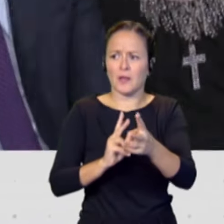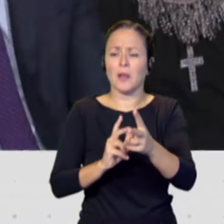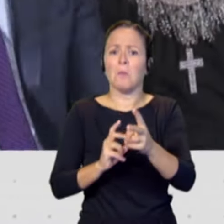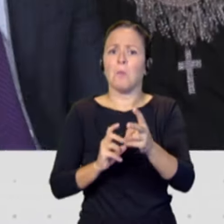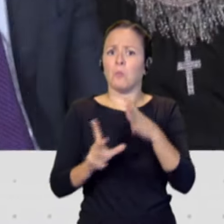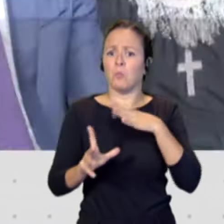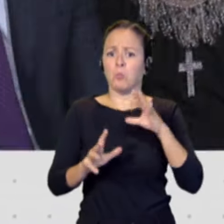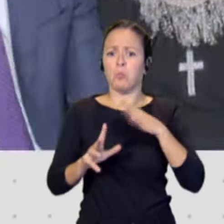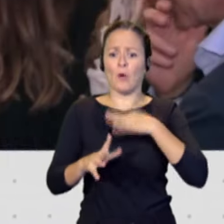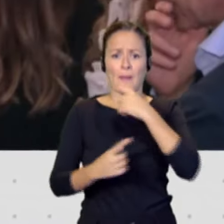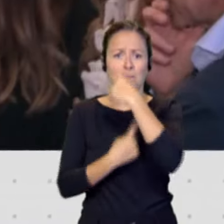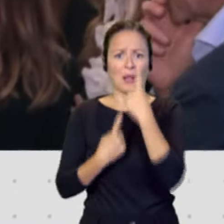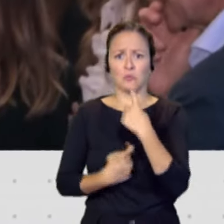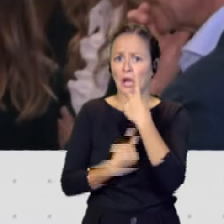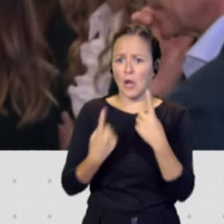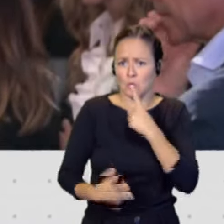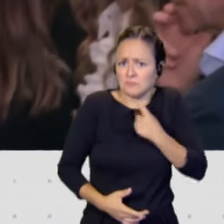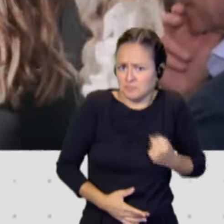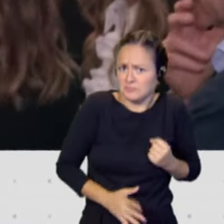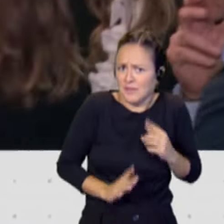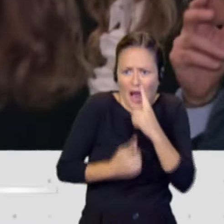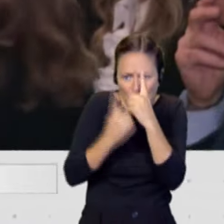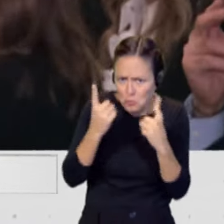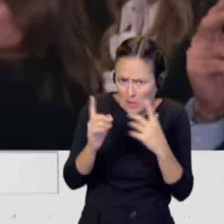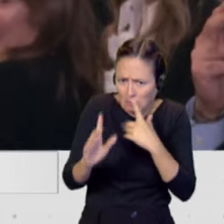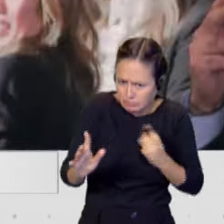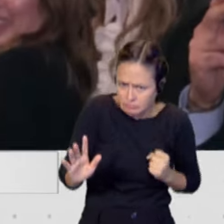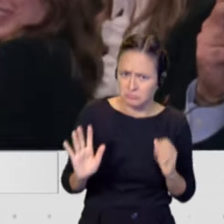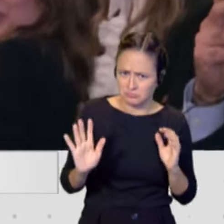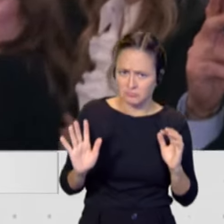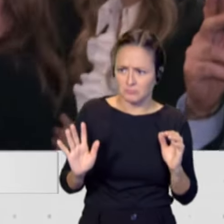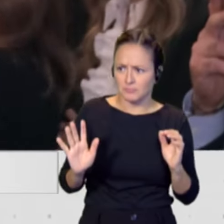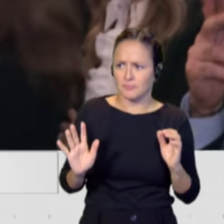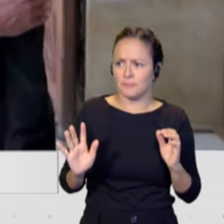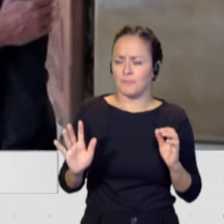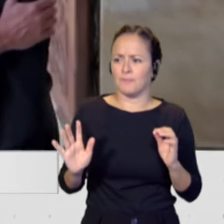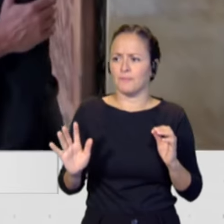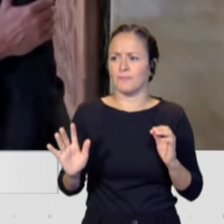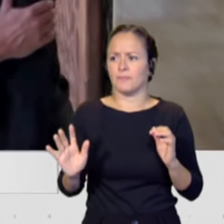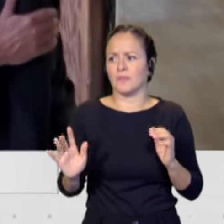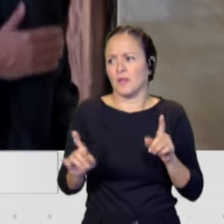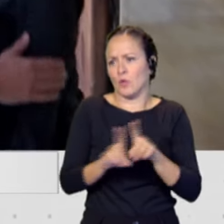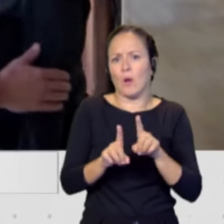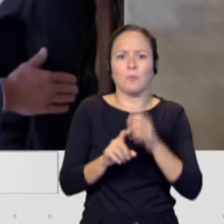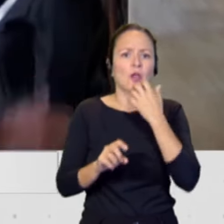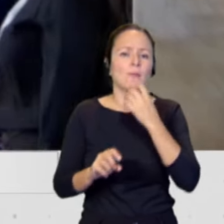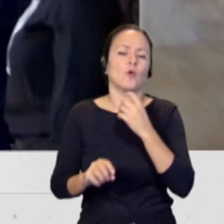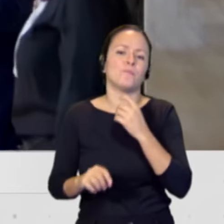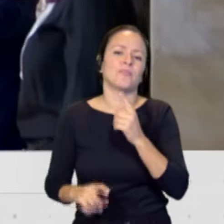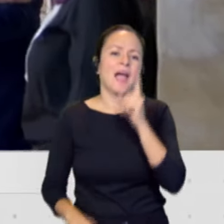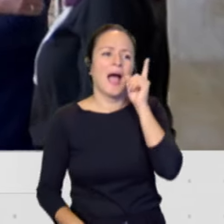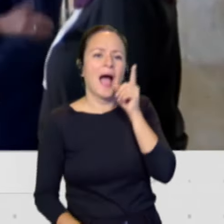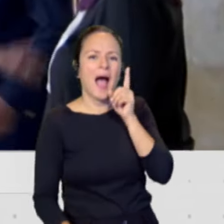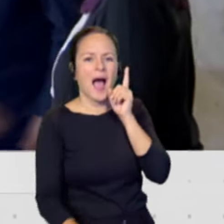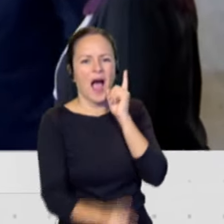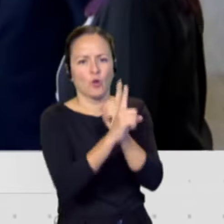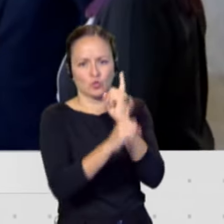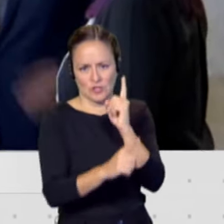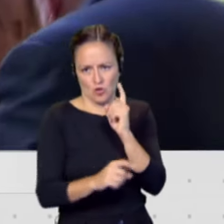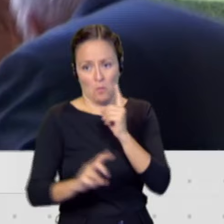podría optar por no hacerlo por ejemplo Realmente si nos encontramos con esto con la acusación que está dirigida por vox en este caso pues podría abstenerse